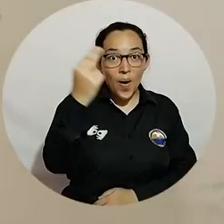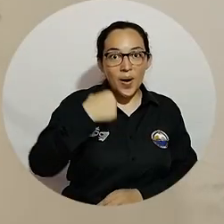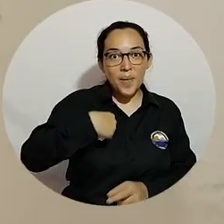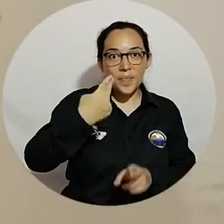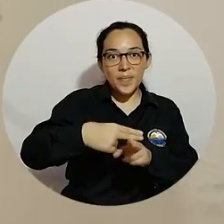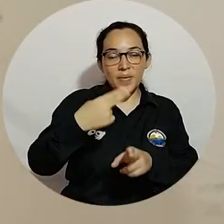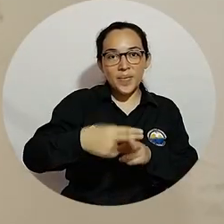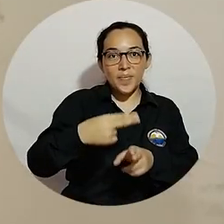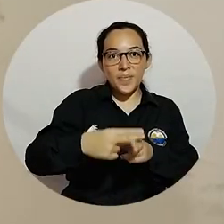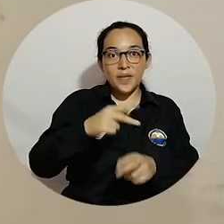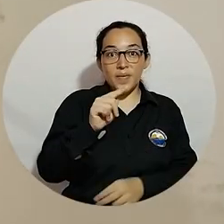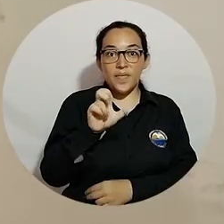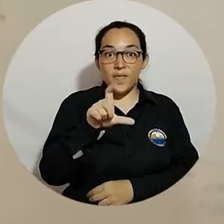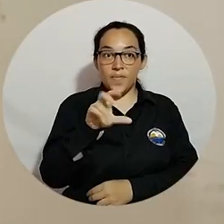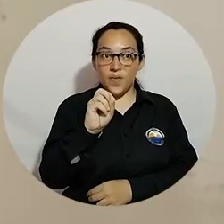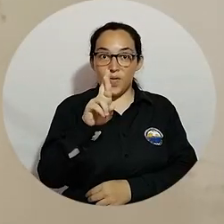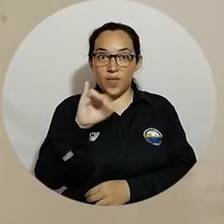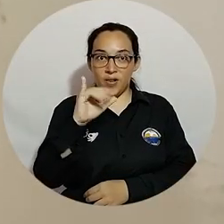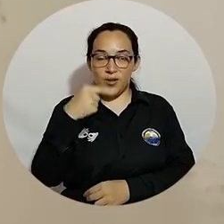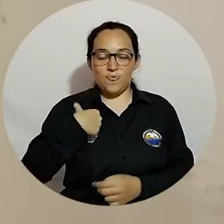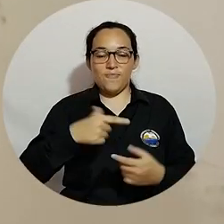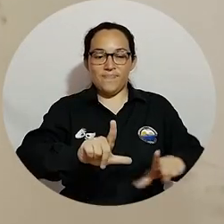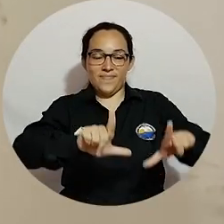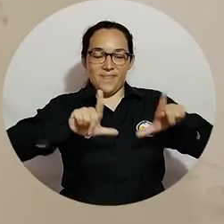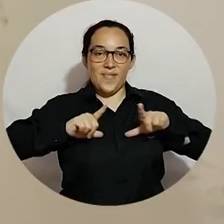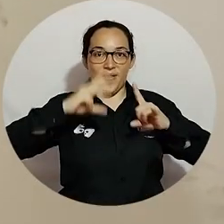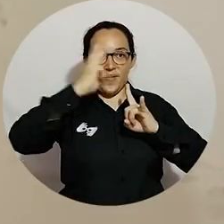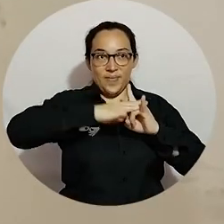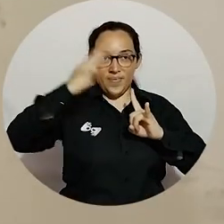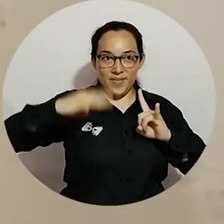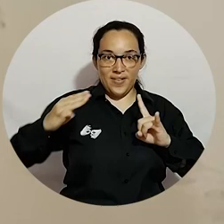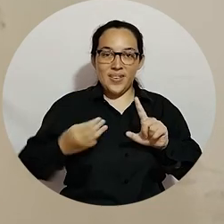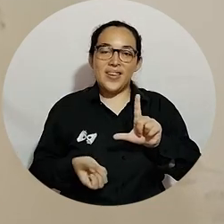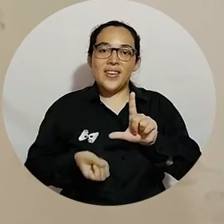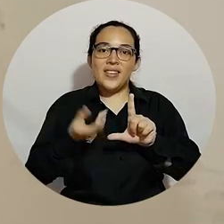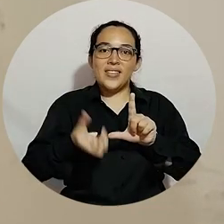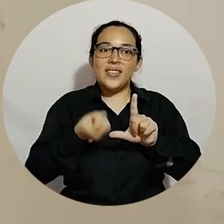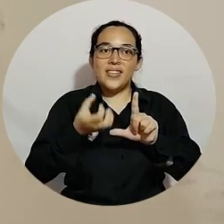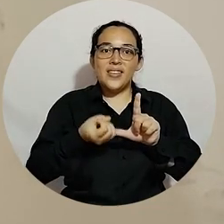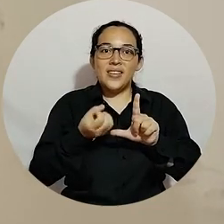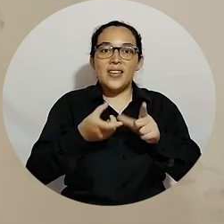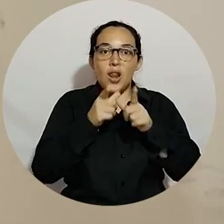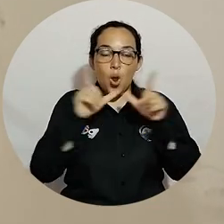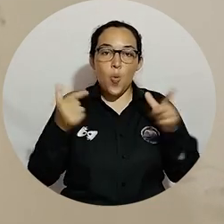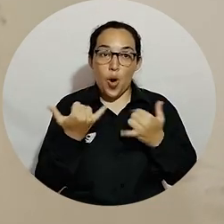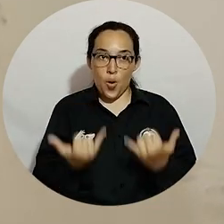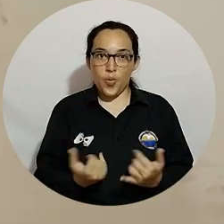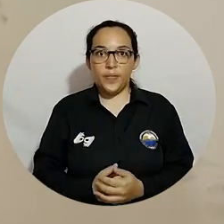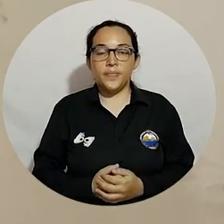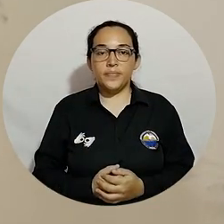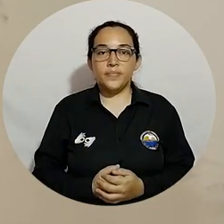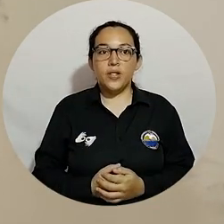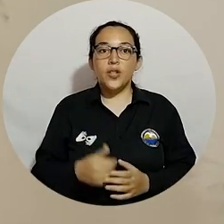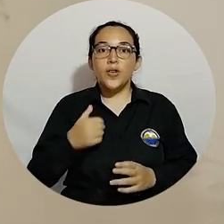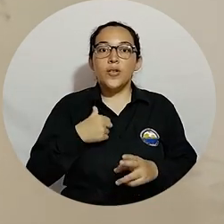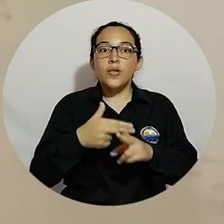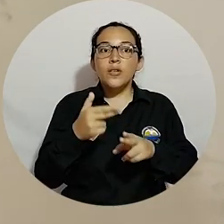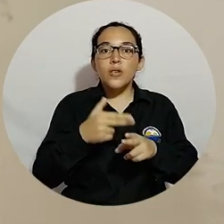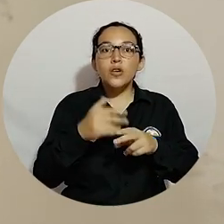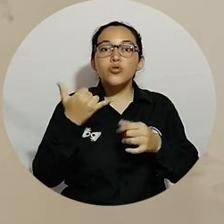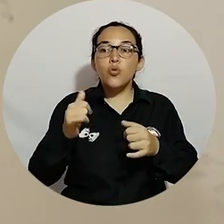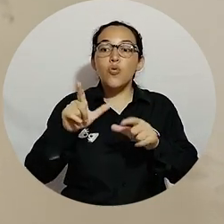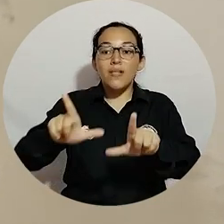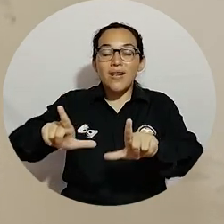Hola, mi nombre es Fiorella Lorenzo. Soy egresada de la Universidad del Magdalena en licenciatura en Lenguas Modernas. Soy aspirante